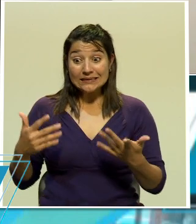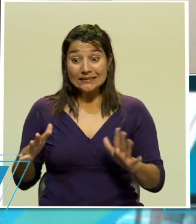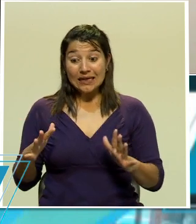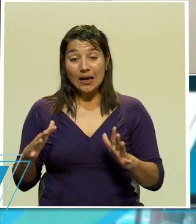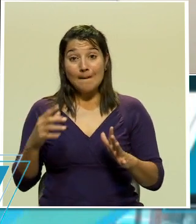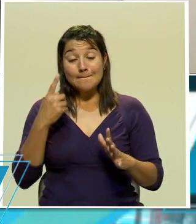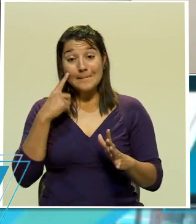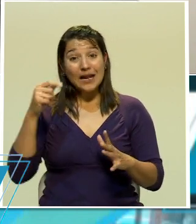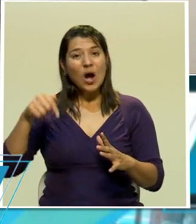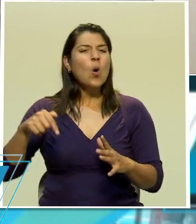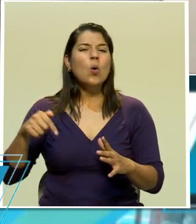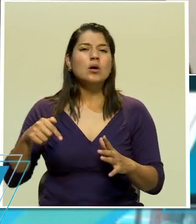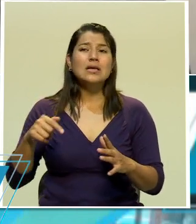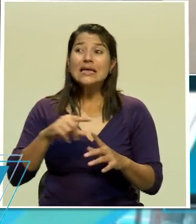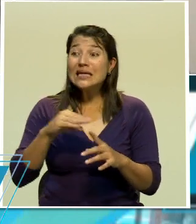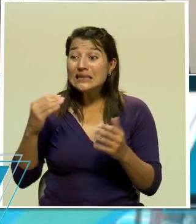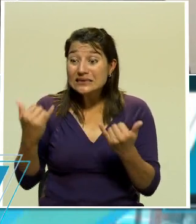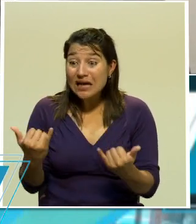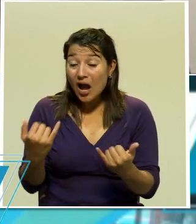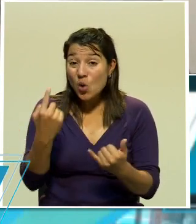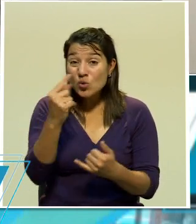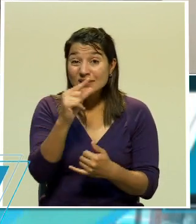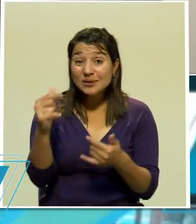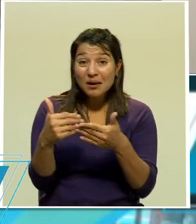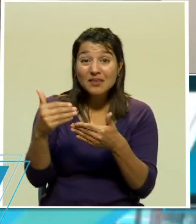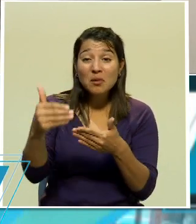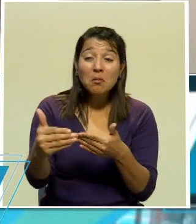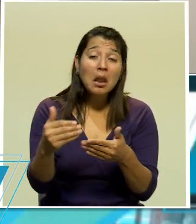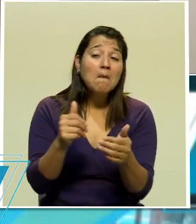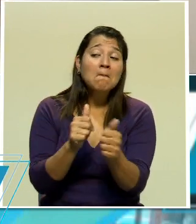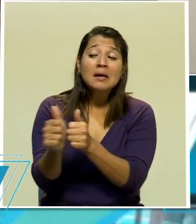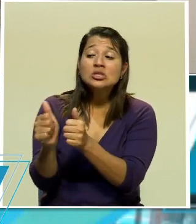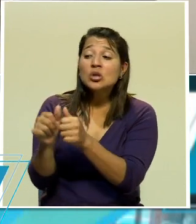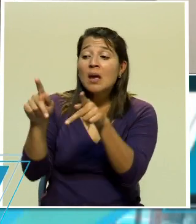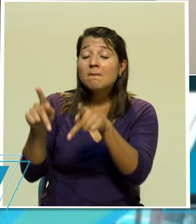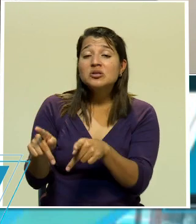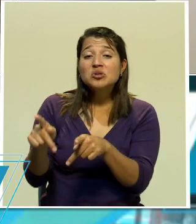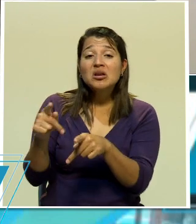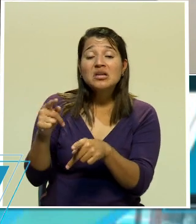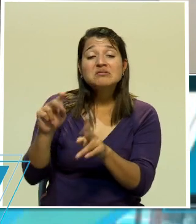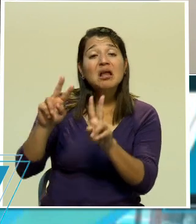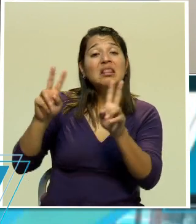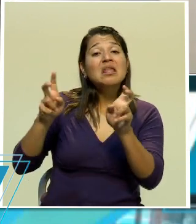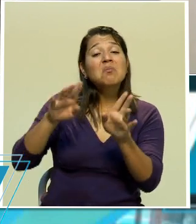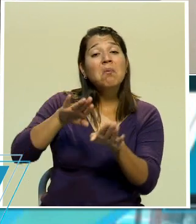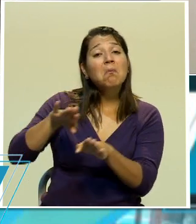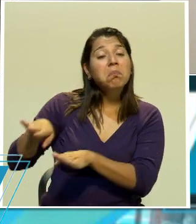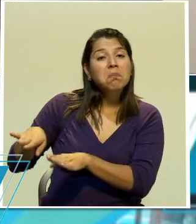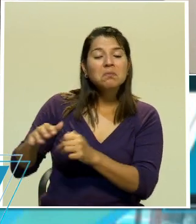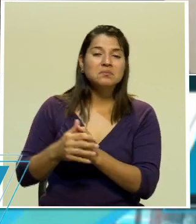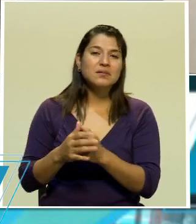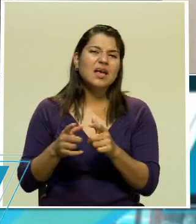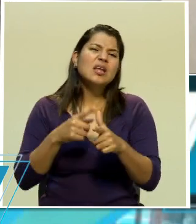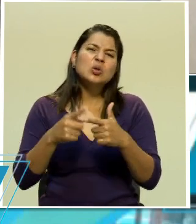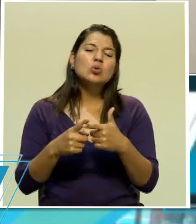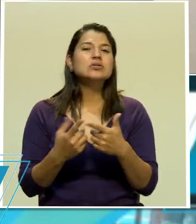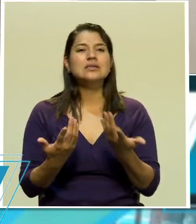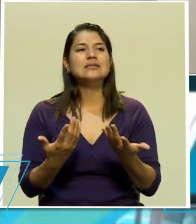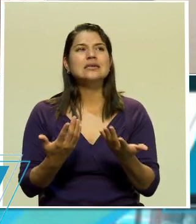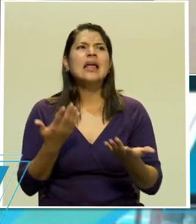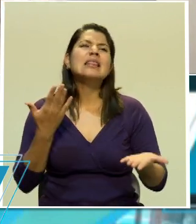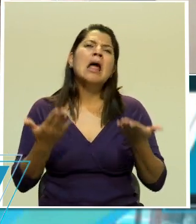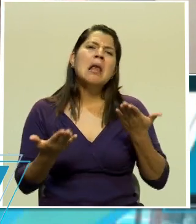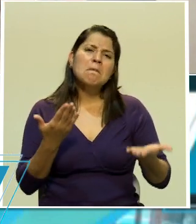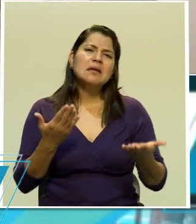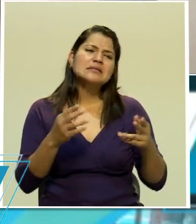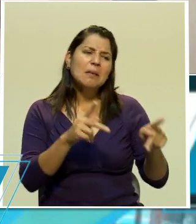está dejando el tema atrás. Entonces es difícil que este tema vaya a mantenerse por mucho tiempo más y posiblemente la campaña de Trump lo sabe. Lo que pasa es